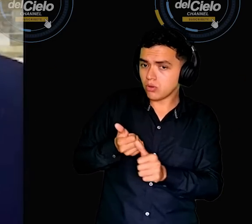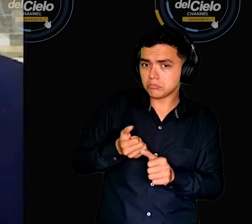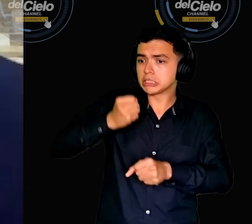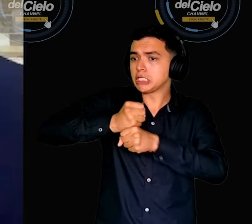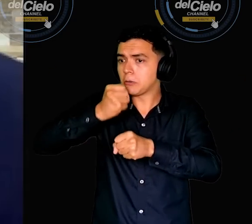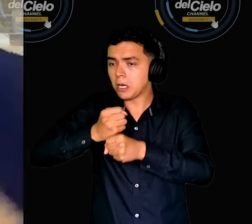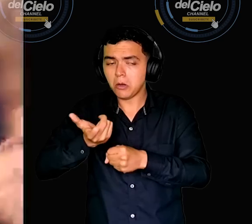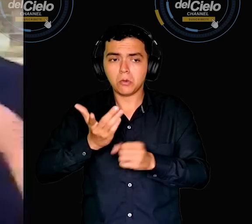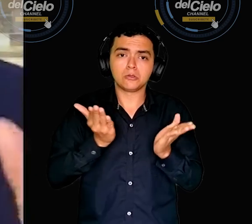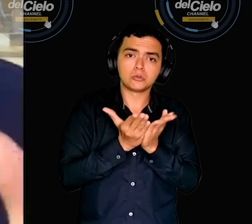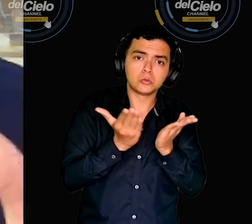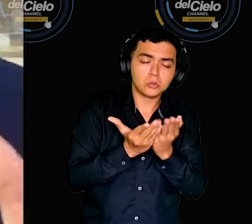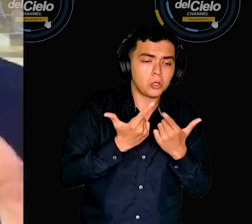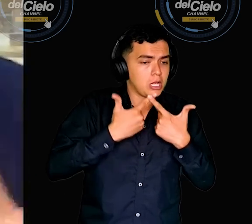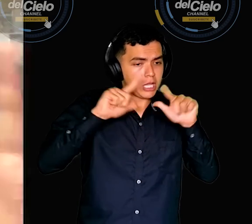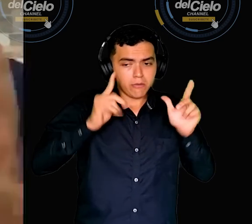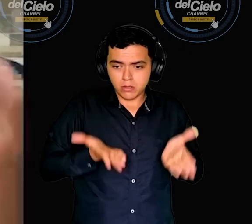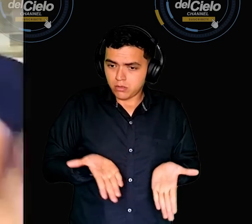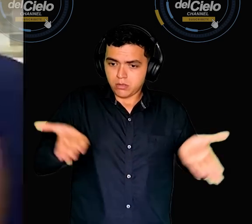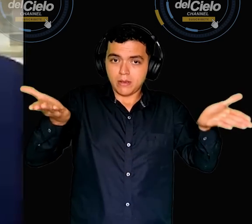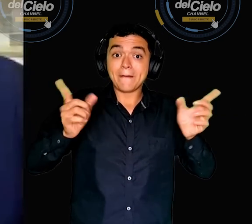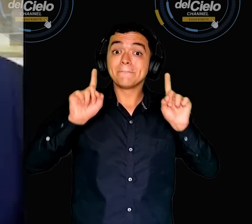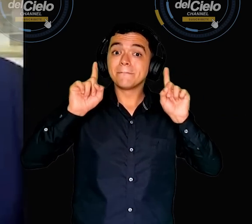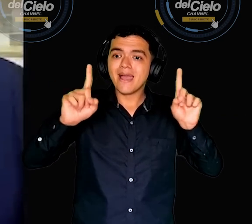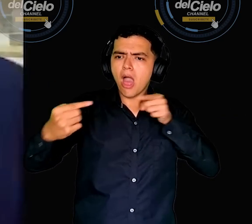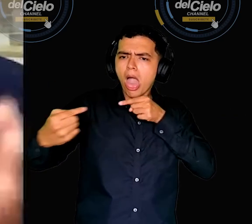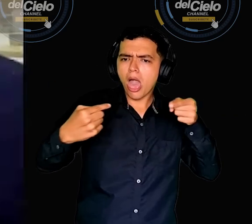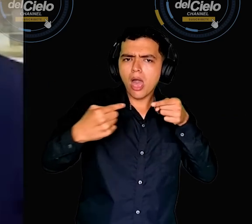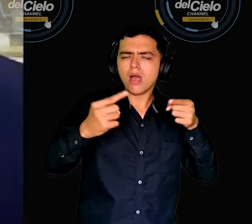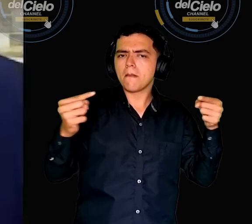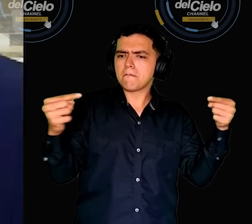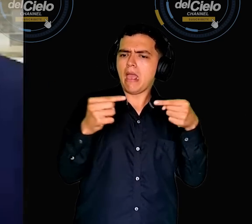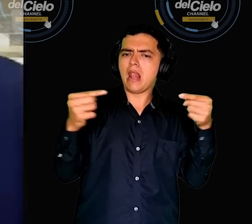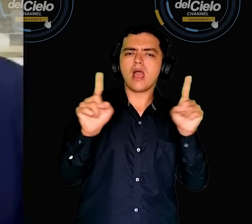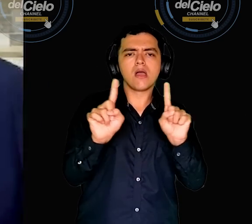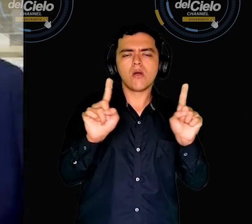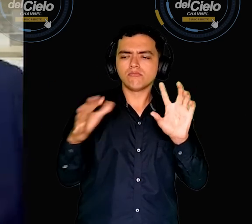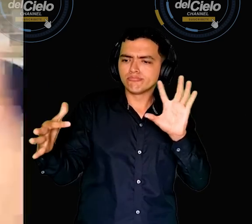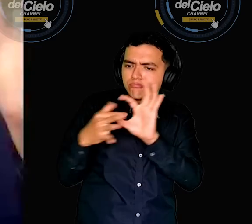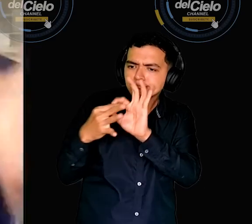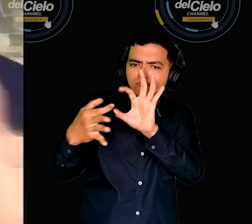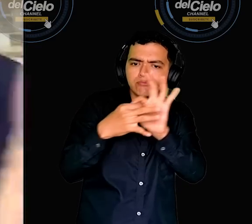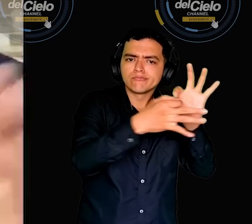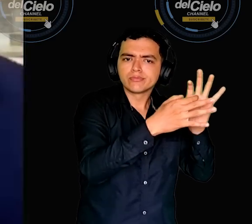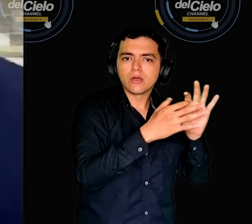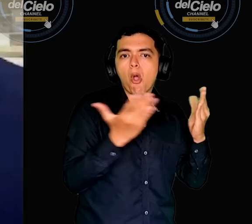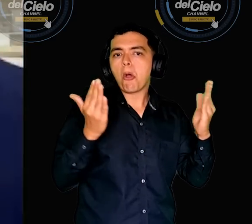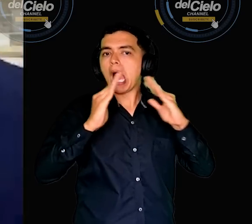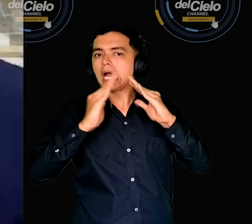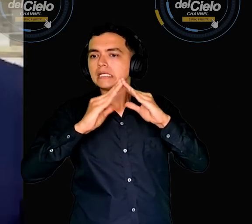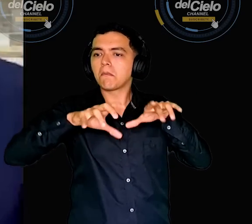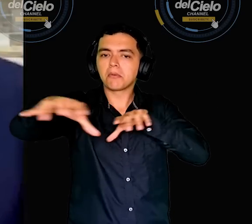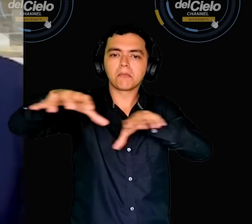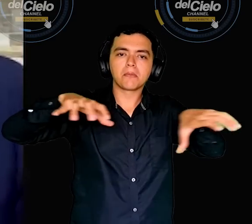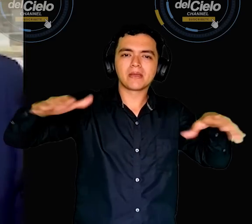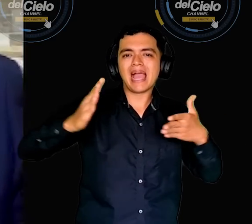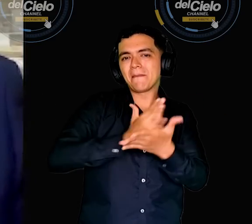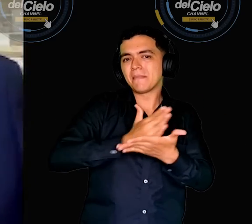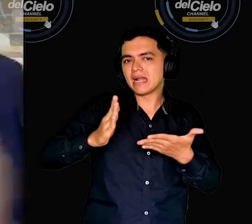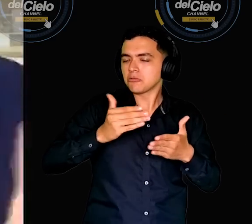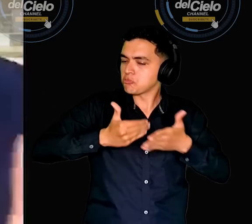llega. Y para los padres a veces es muy difícil. No se va a acabar el hogar. ni se va a disgregar en la familia.